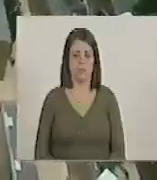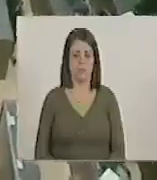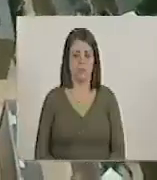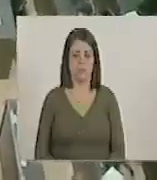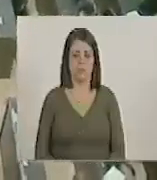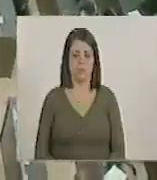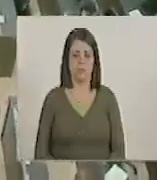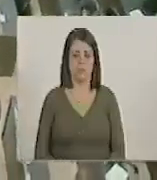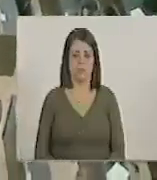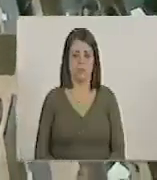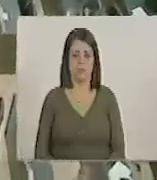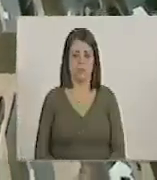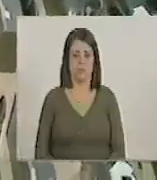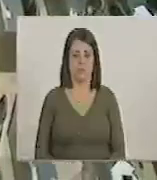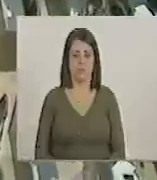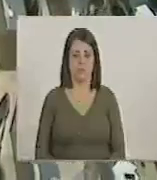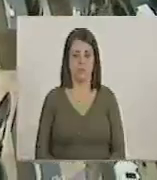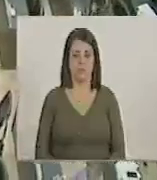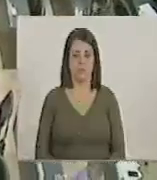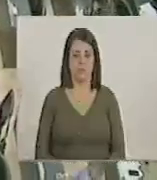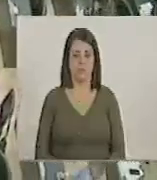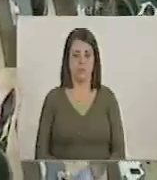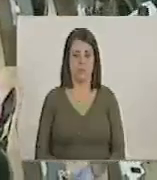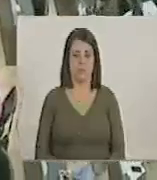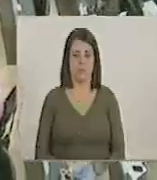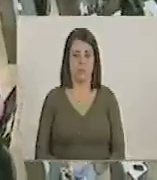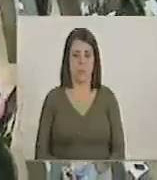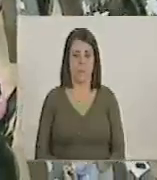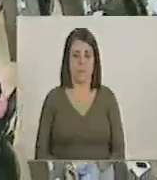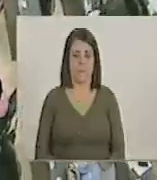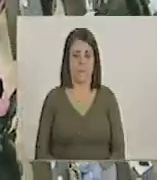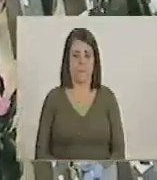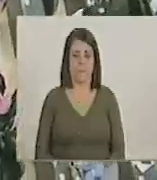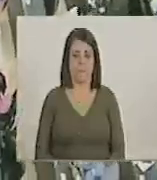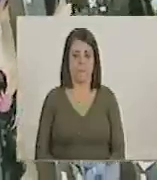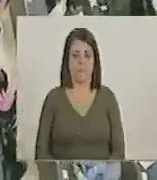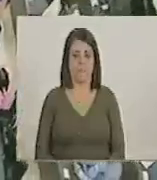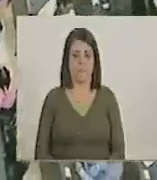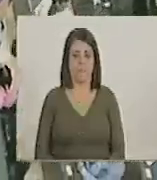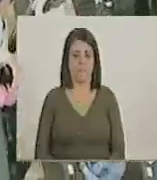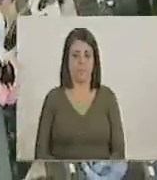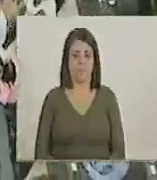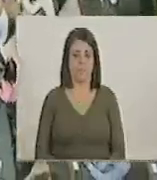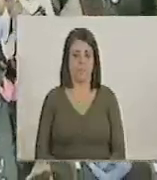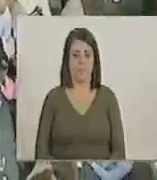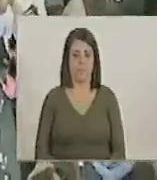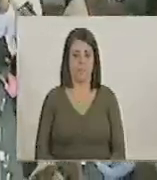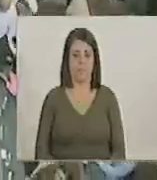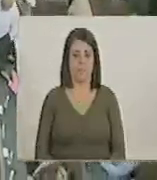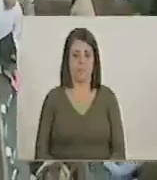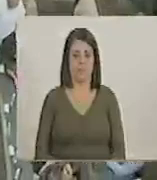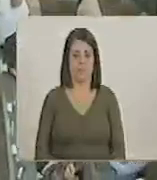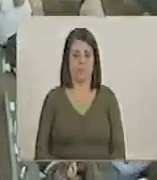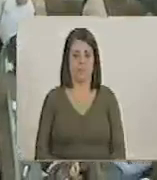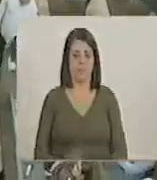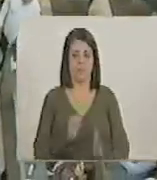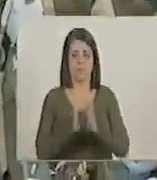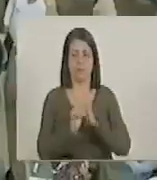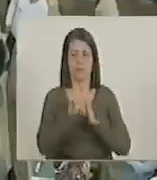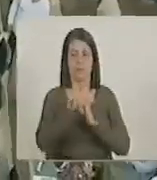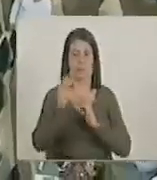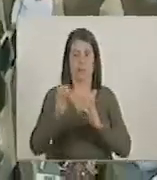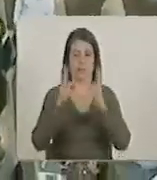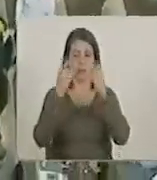El debate en segunda discusión del proyecto de ley orgánica de la inclusión, igualdad y desarrollo integral. Artículo